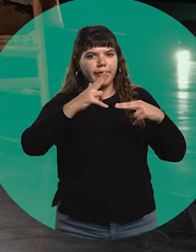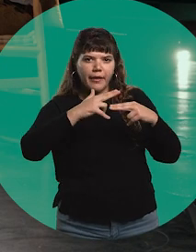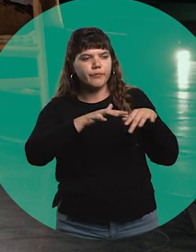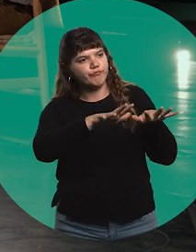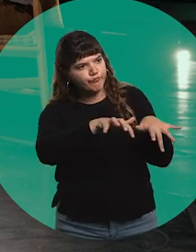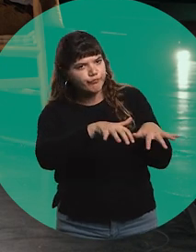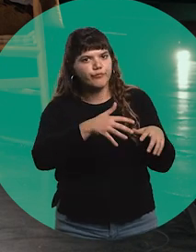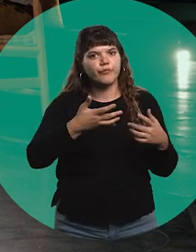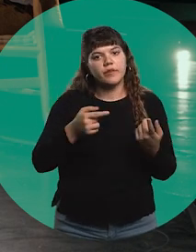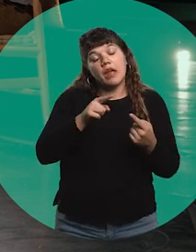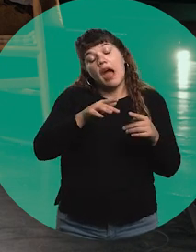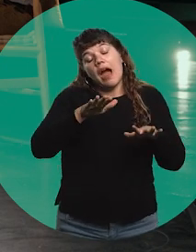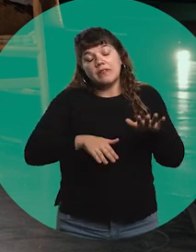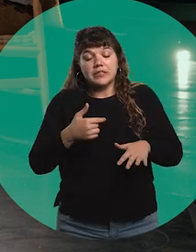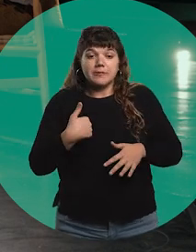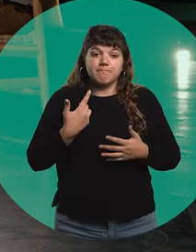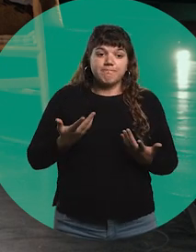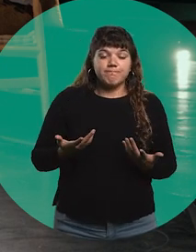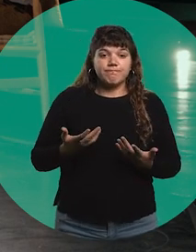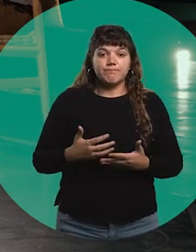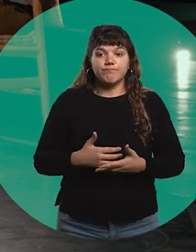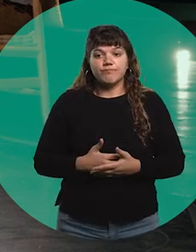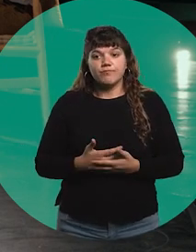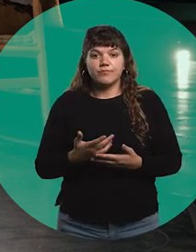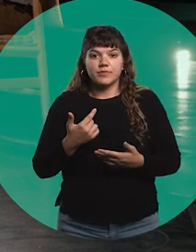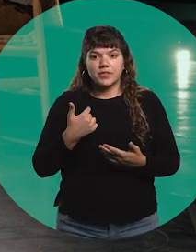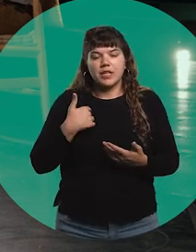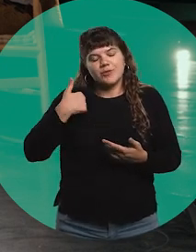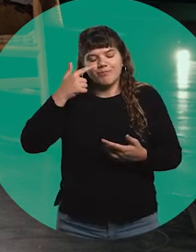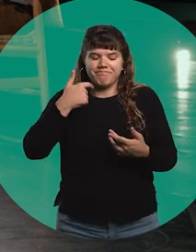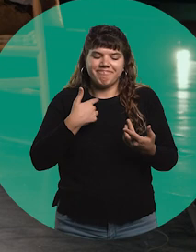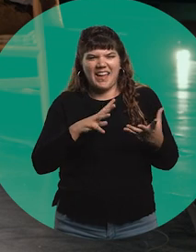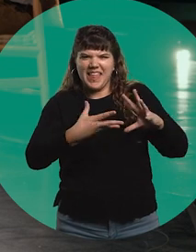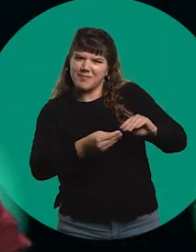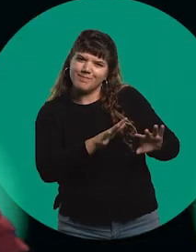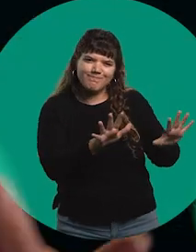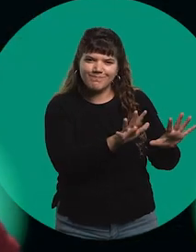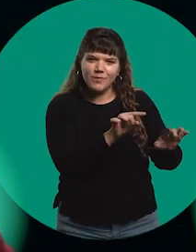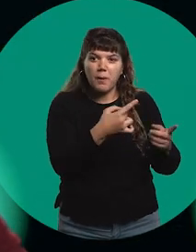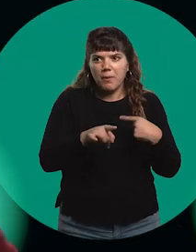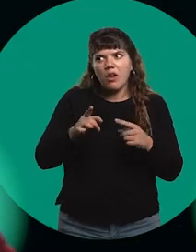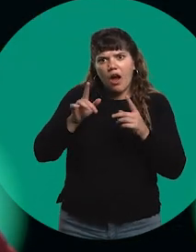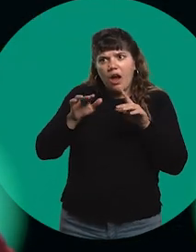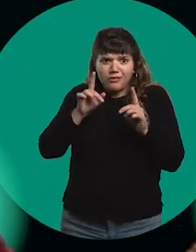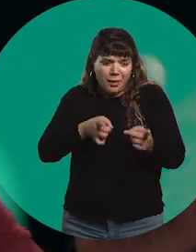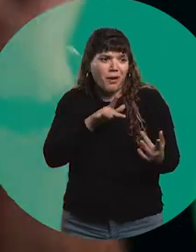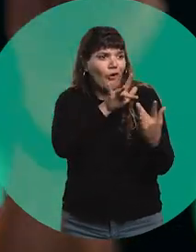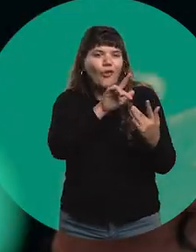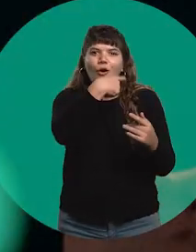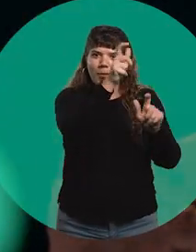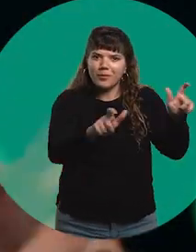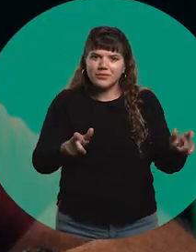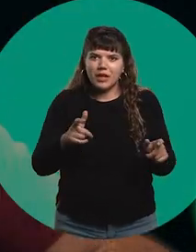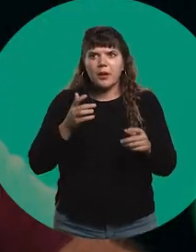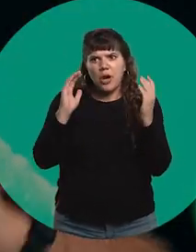¿verdad? pero a su vez son cosas que a les cuesta, a los más veteranos nos cuesta un poco más, pero está en interacción con otros. veces dicen, pero está